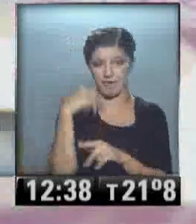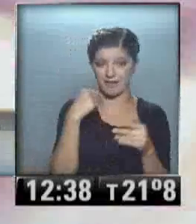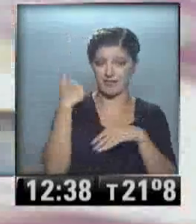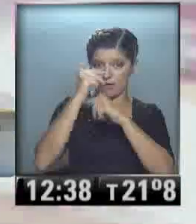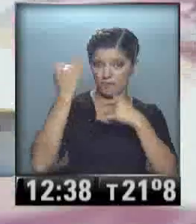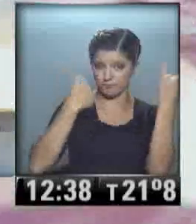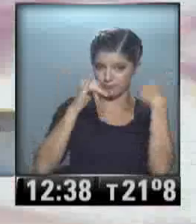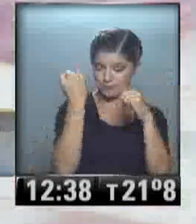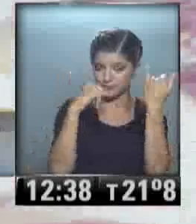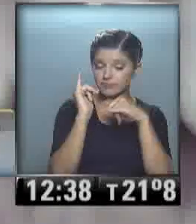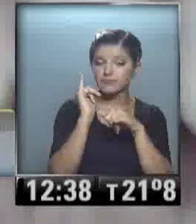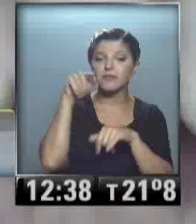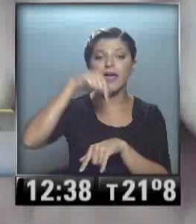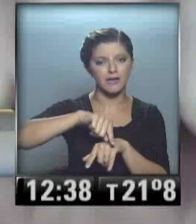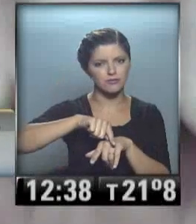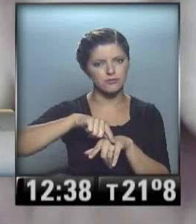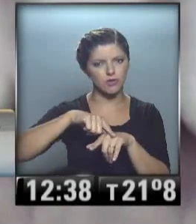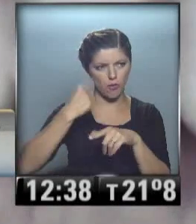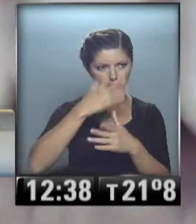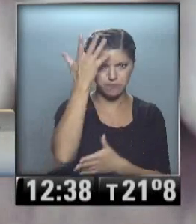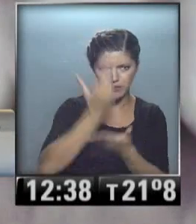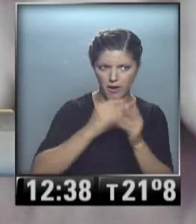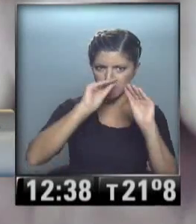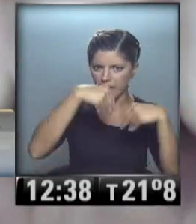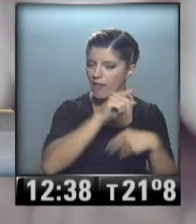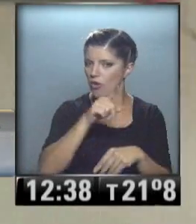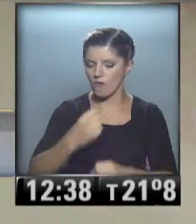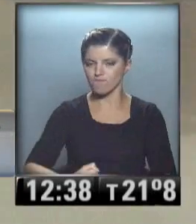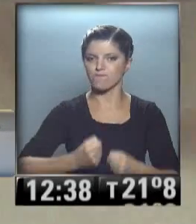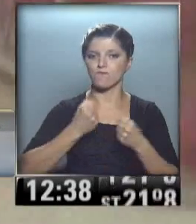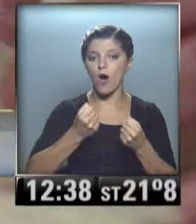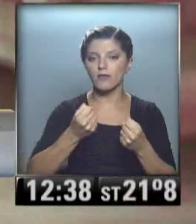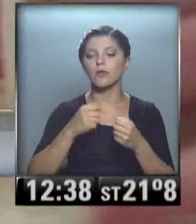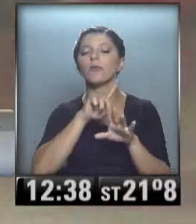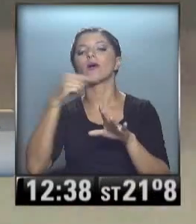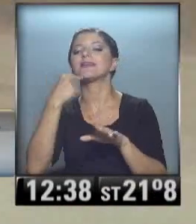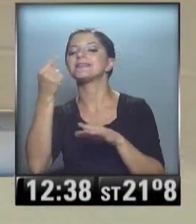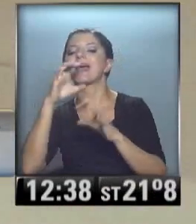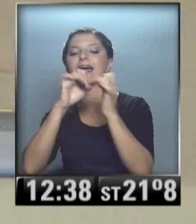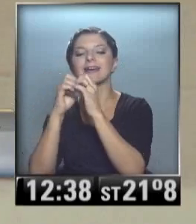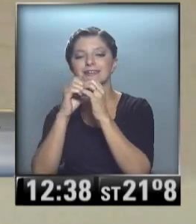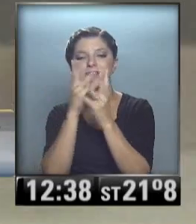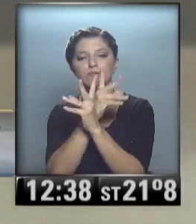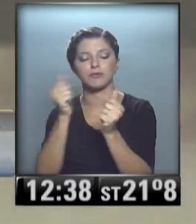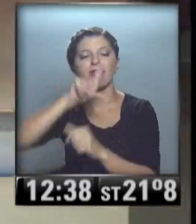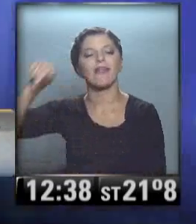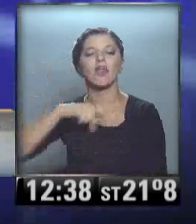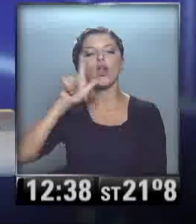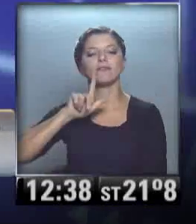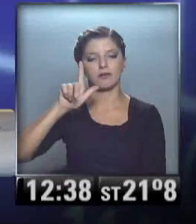de inversión que crearon, no salieron debilitados, sino fortalecidos de la mal denominada crisis terminal del